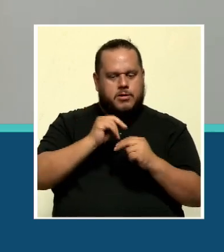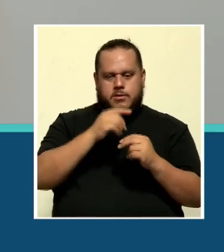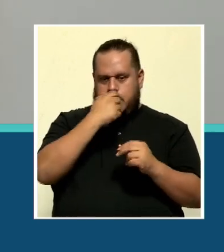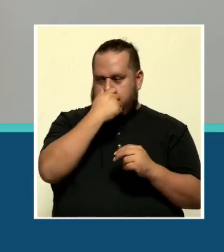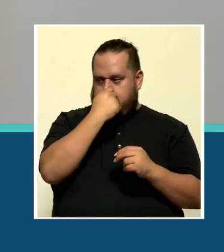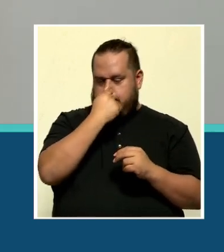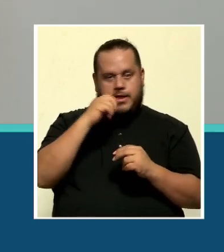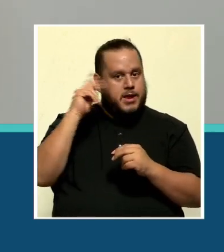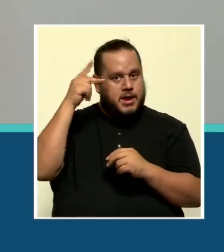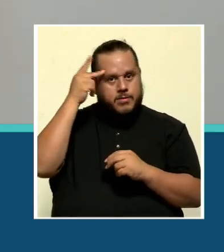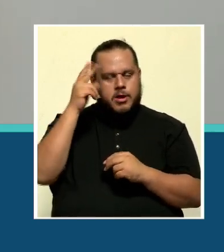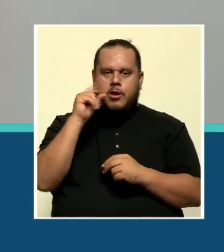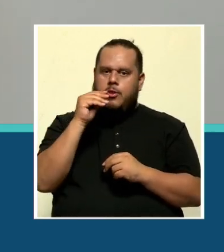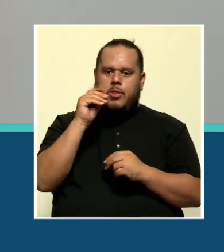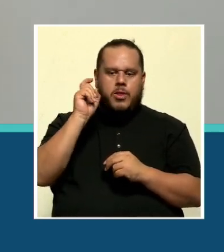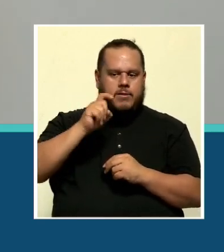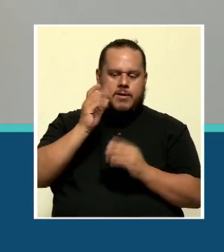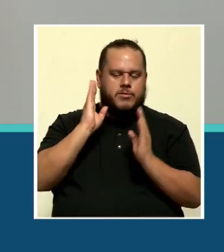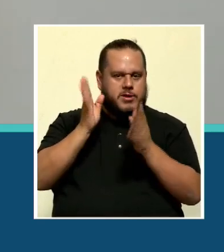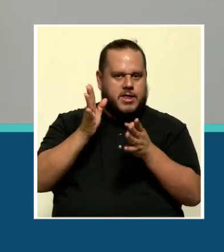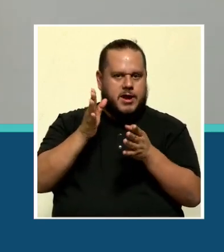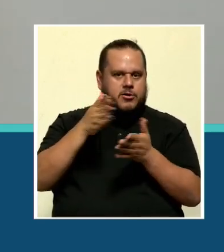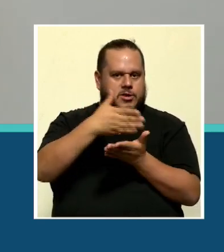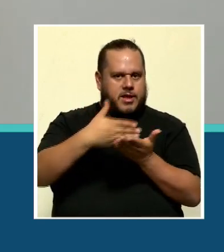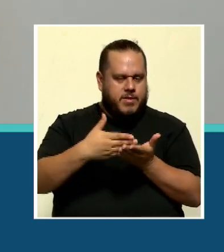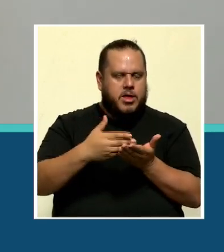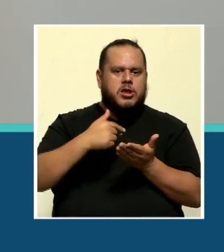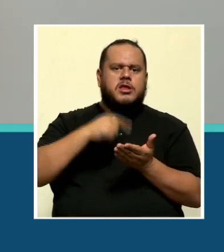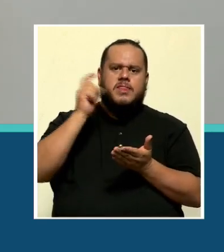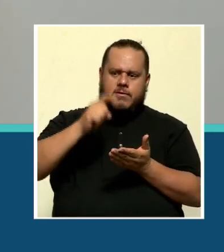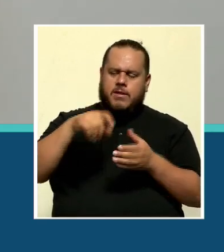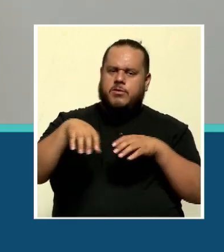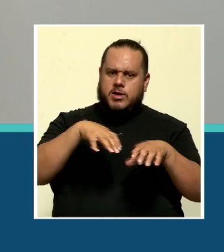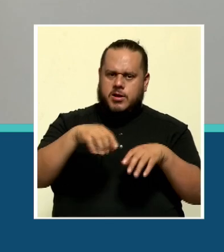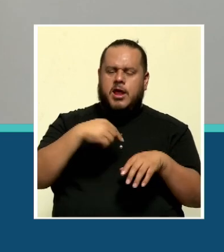no debemos quedarnos a medias, debemos actuar, y yo agradezco a la